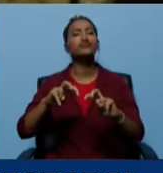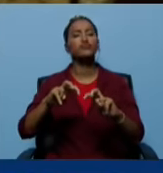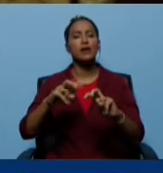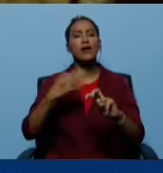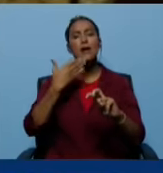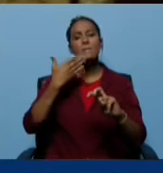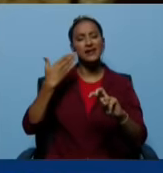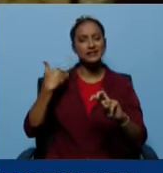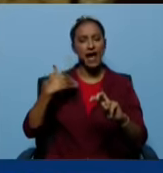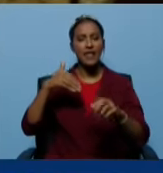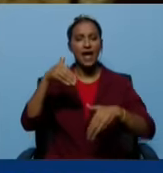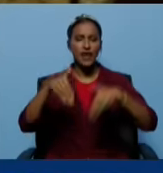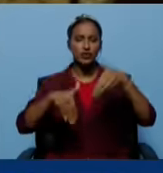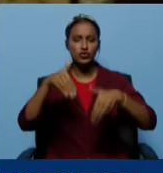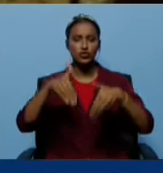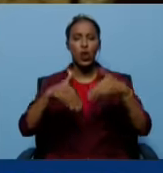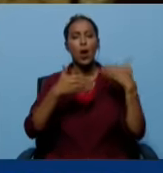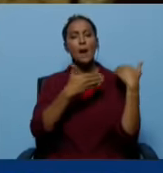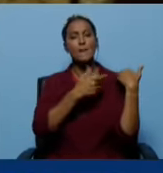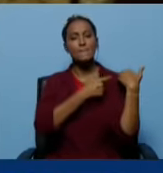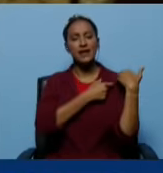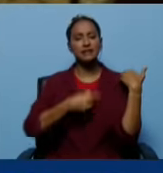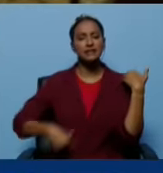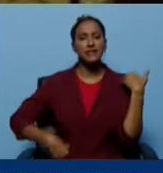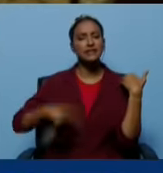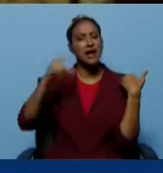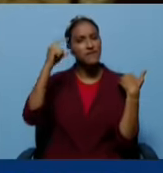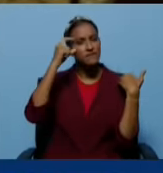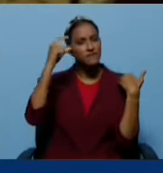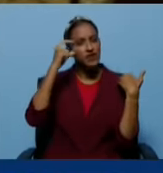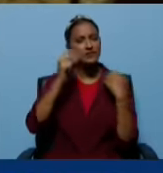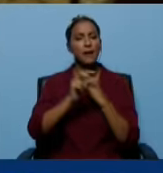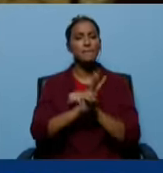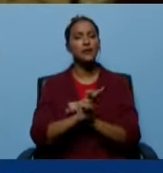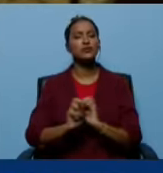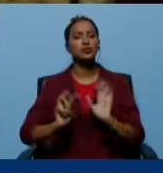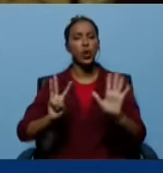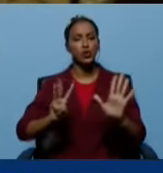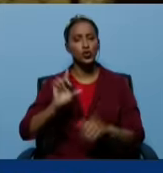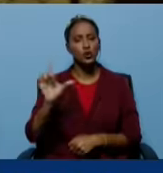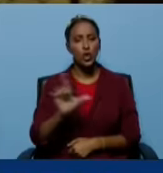elección presidencial celebrada el 28 de julio del presente año.